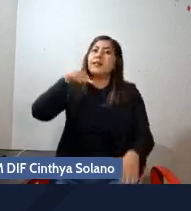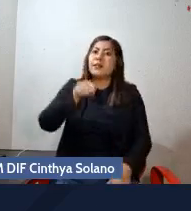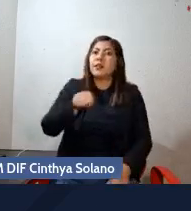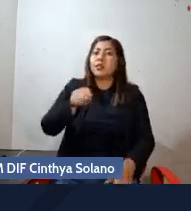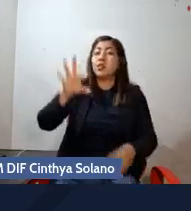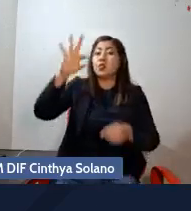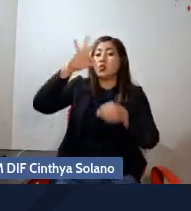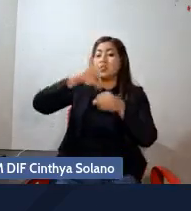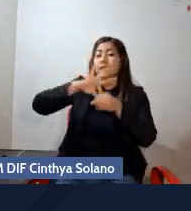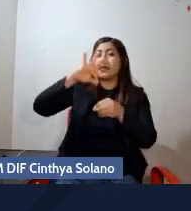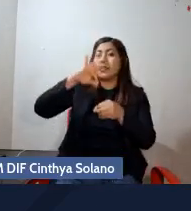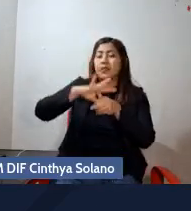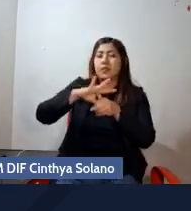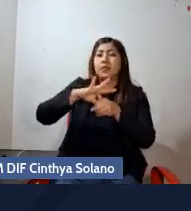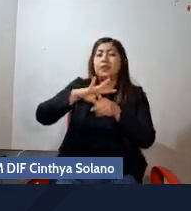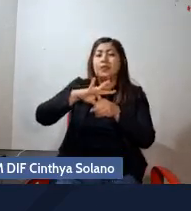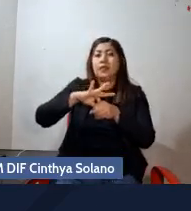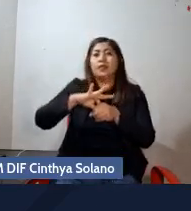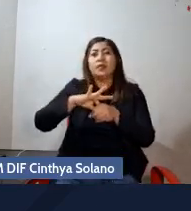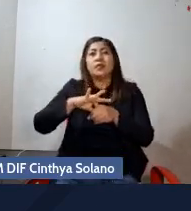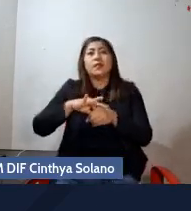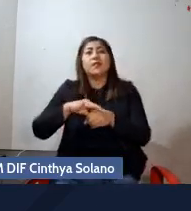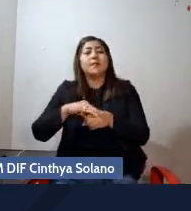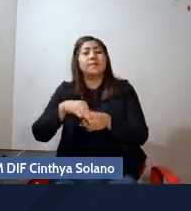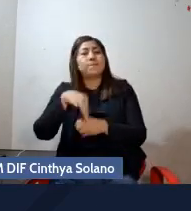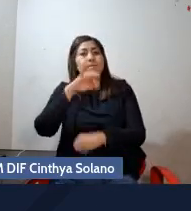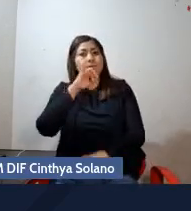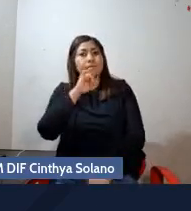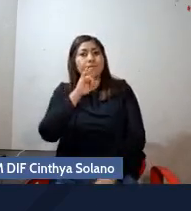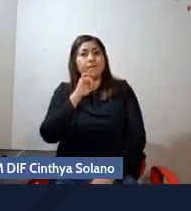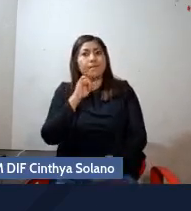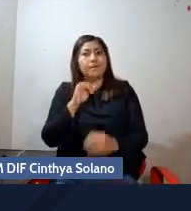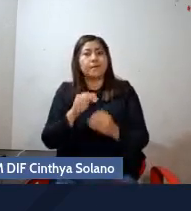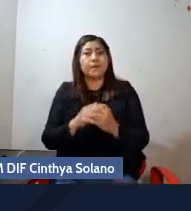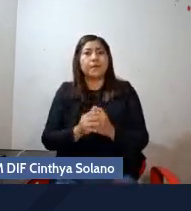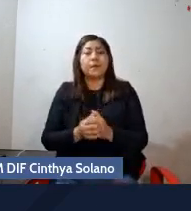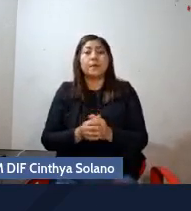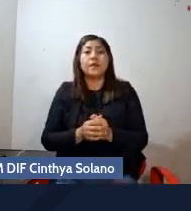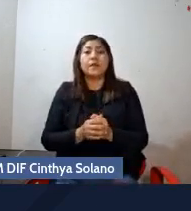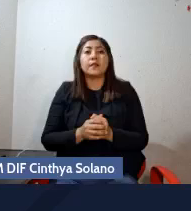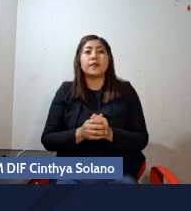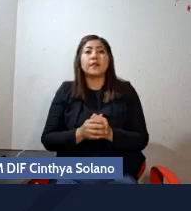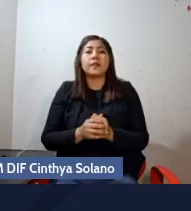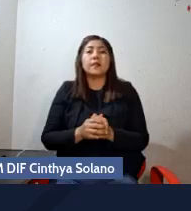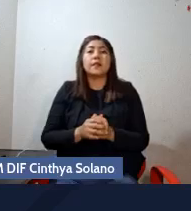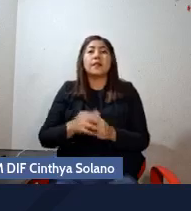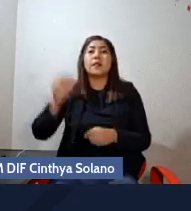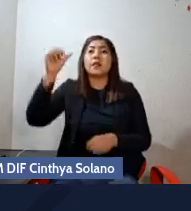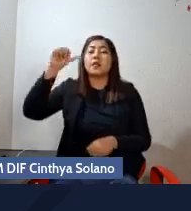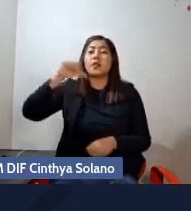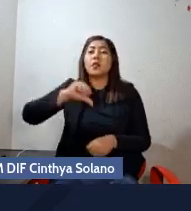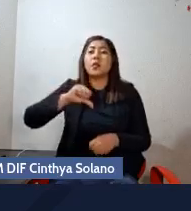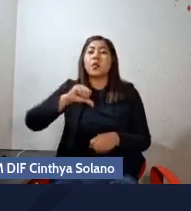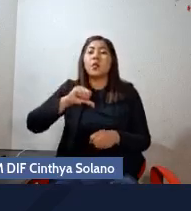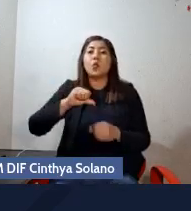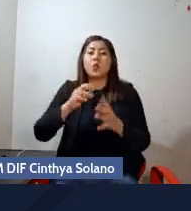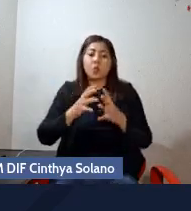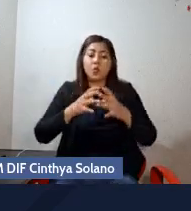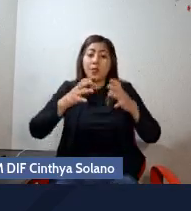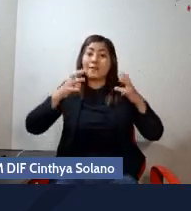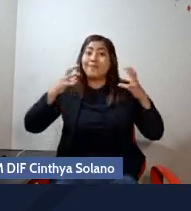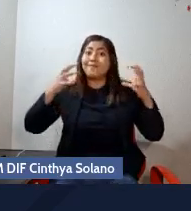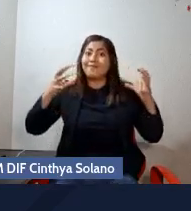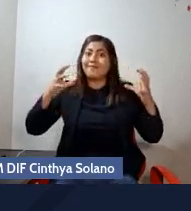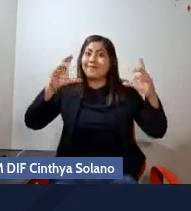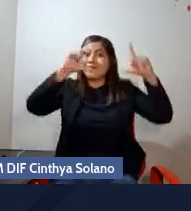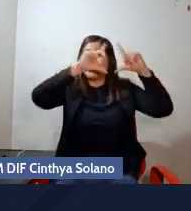que será la jornada, como bien dices, por lo menos registrada hasta hoy, la más grande de México.